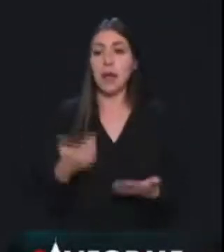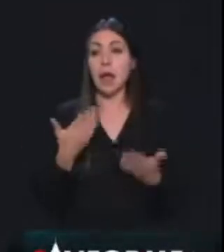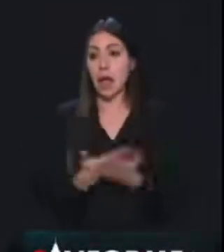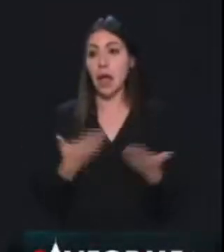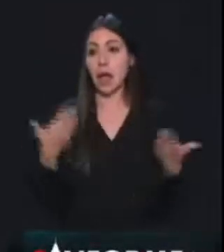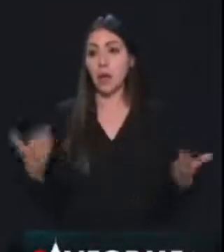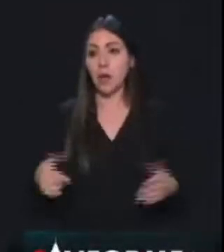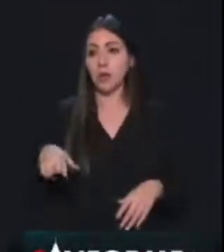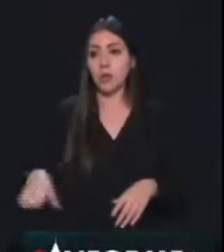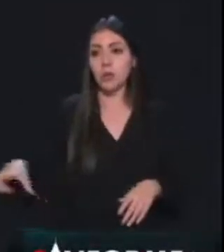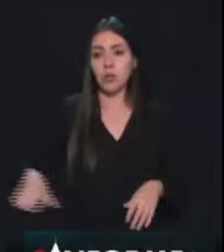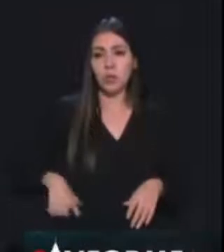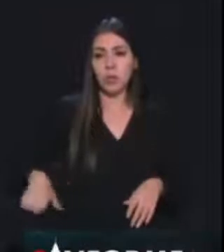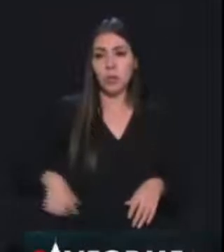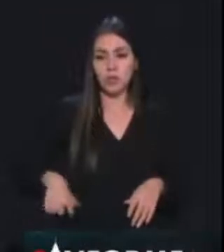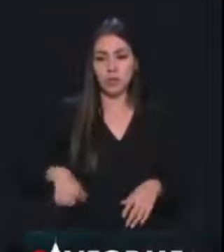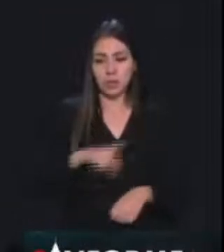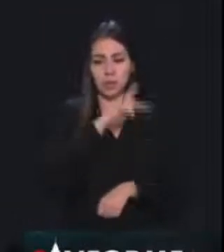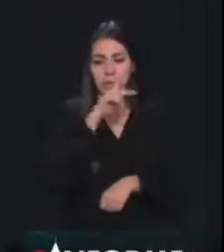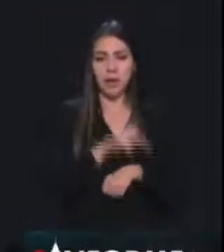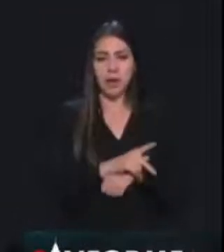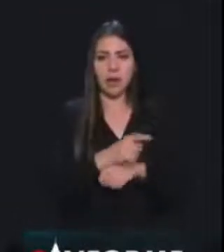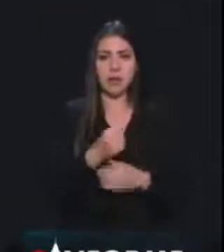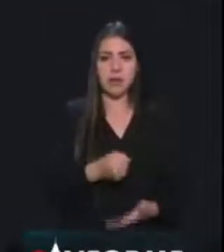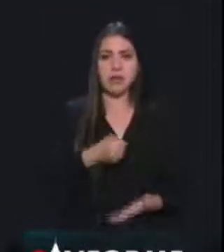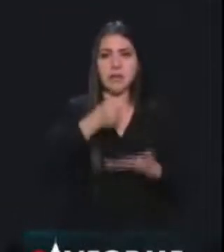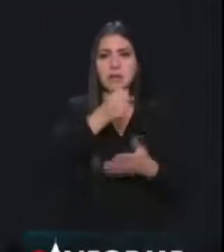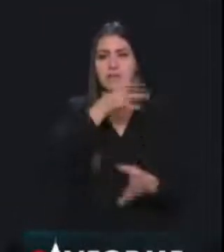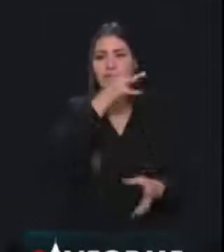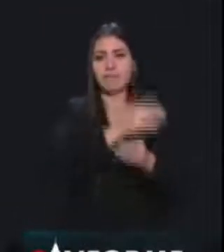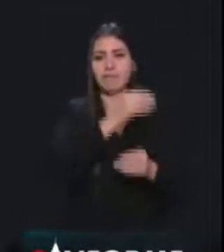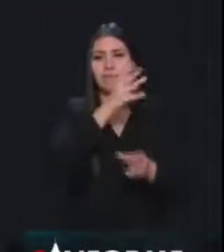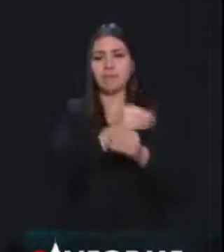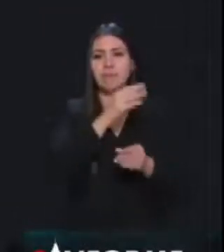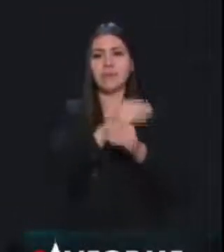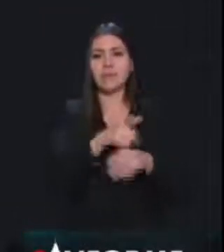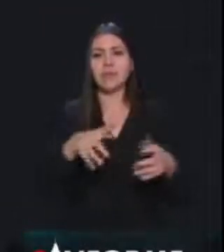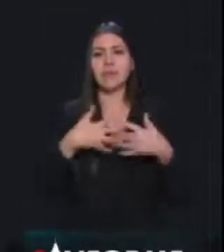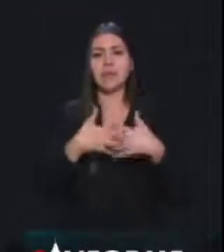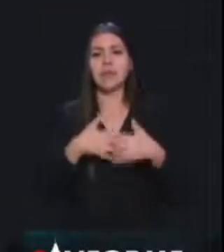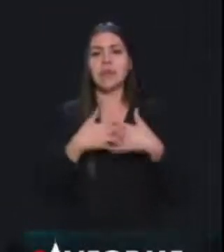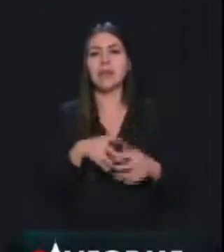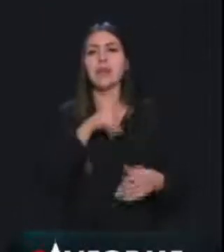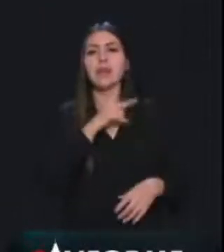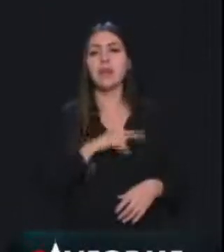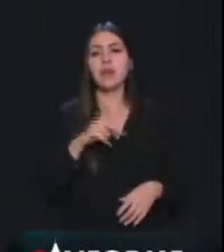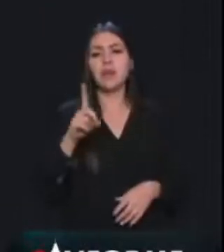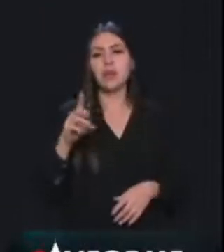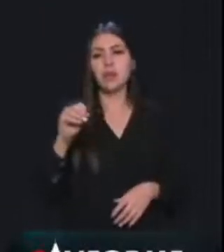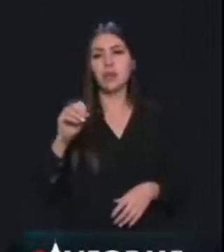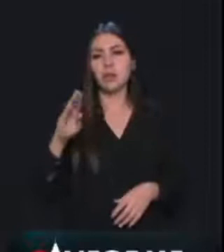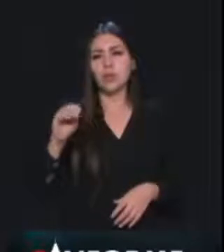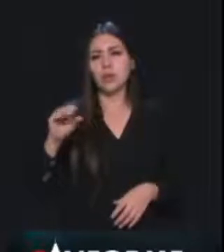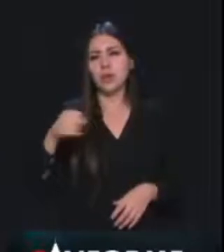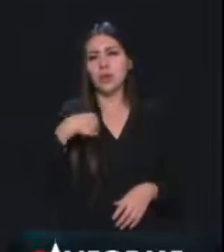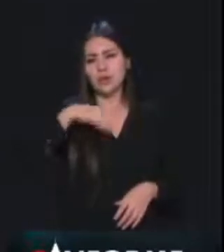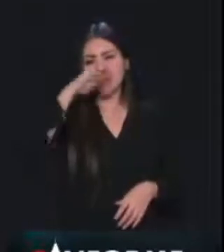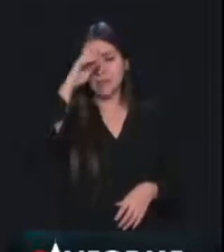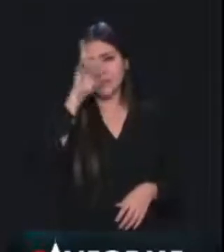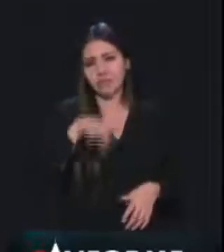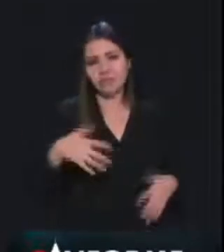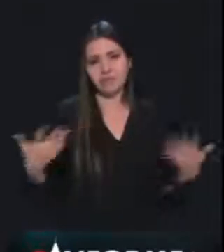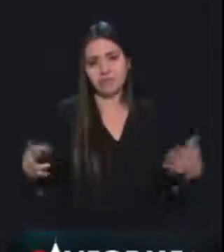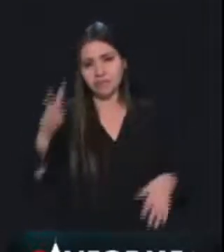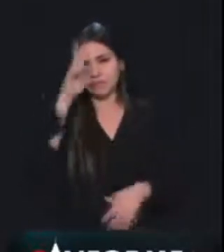justamente invirtiendo en Dos Bocas, lo cual me parece un error garrafal. Invertir en una refinería que